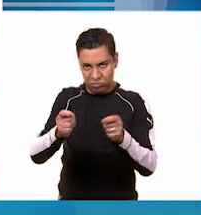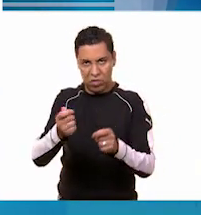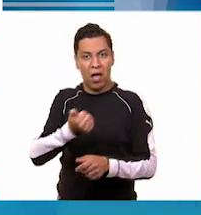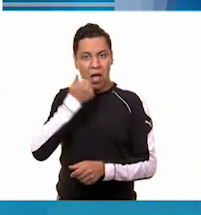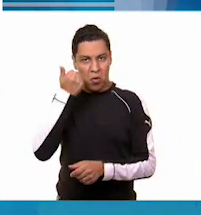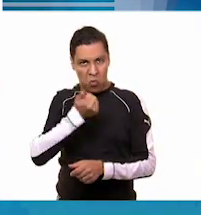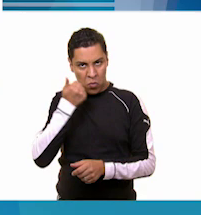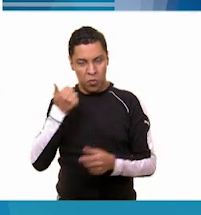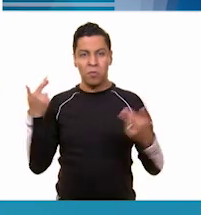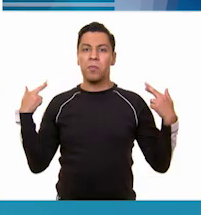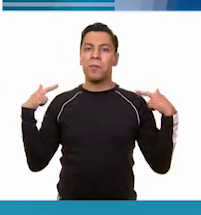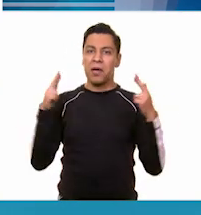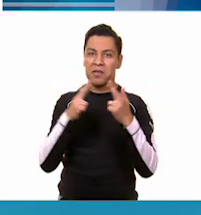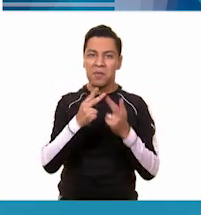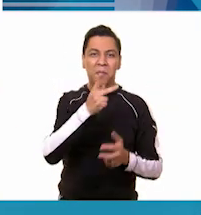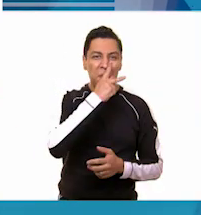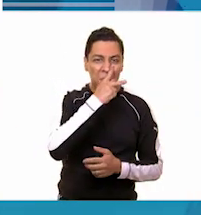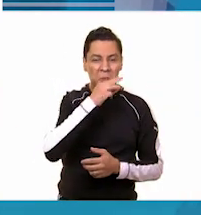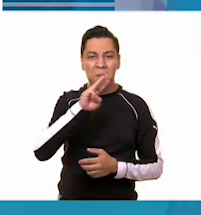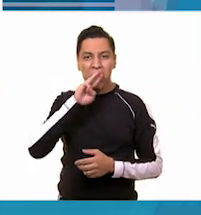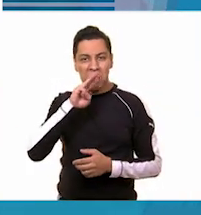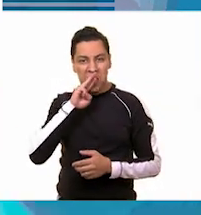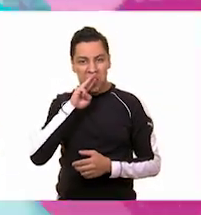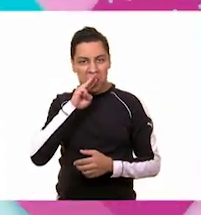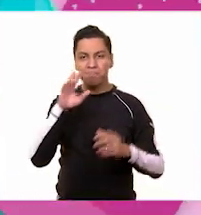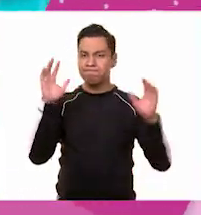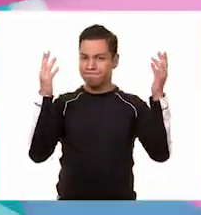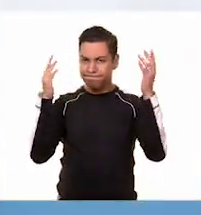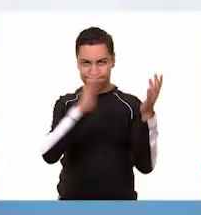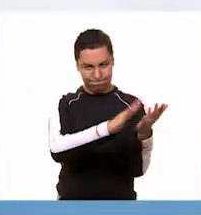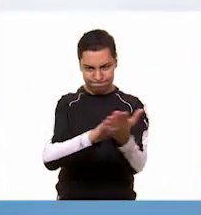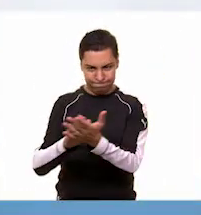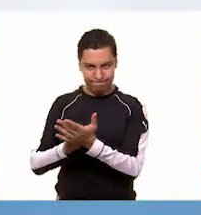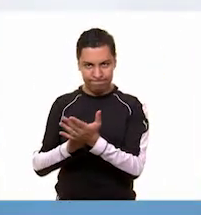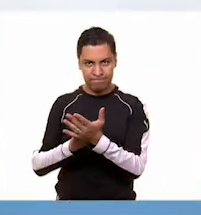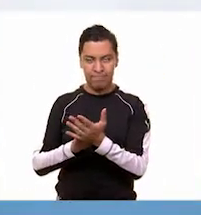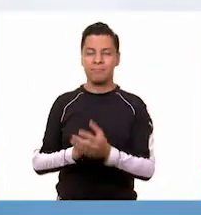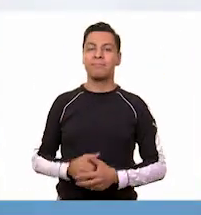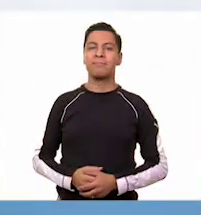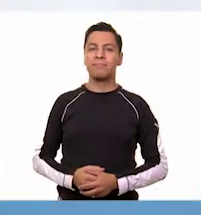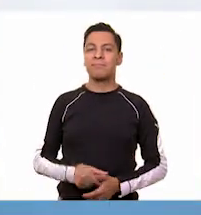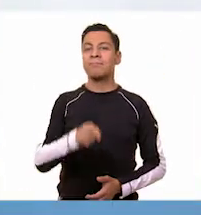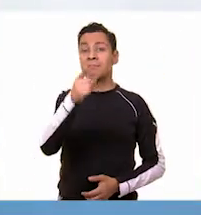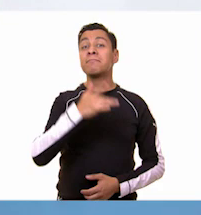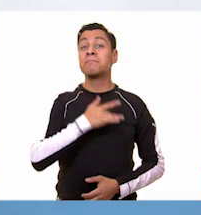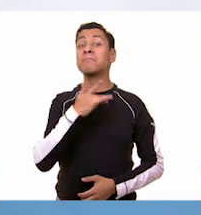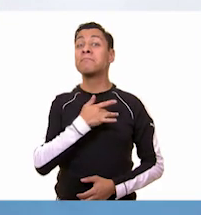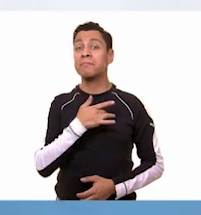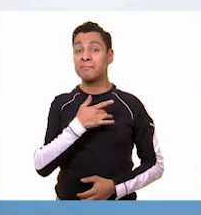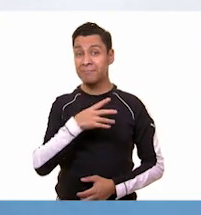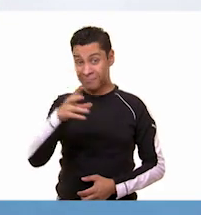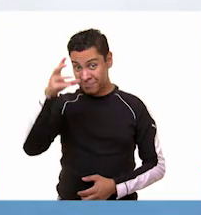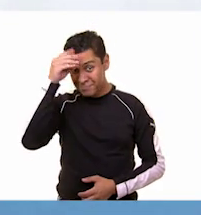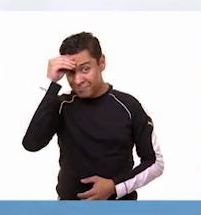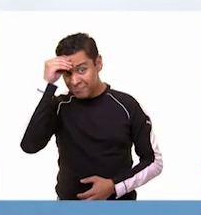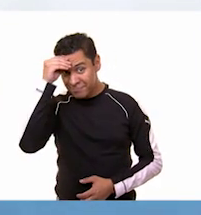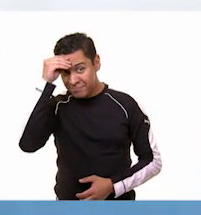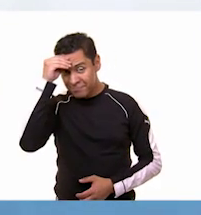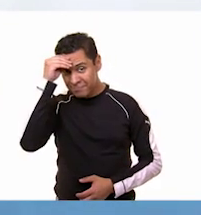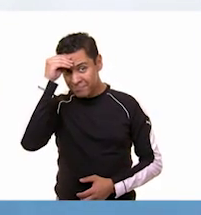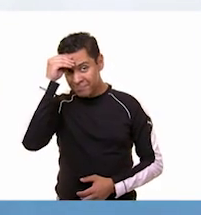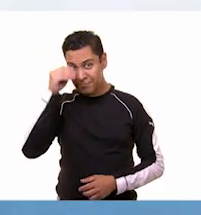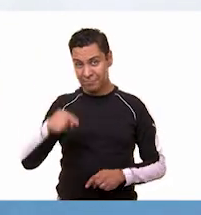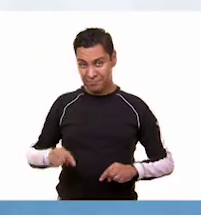y padres de familia. Excelente, Raulito. ¿Qué les parece, niñas y niños allá en casa? ¿Notaron a qué parte